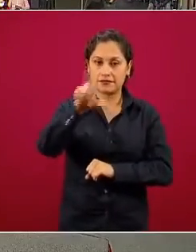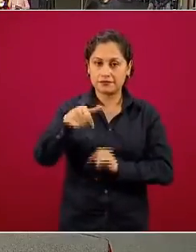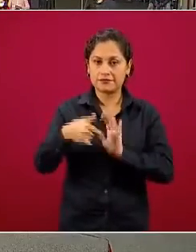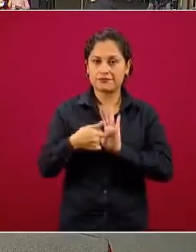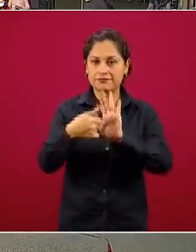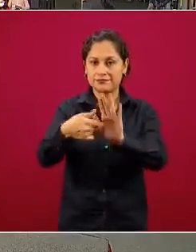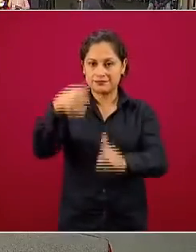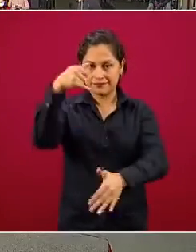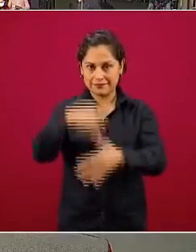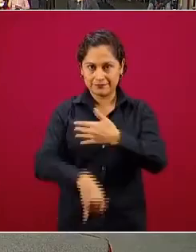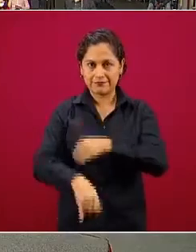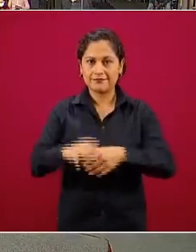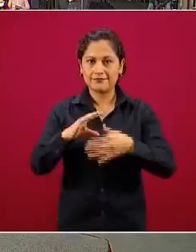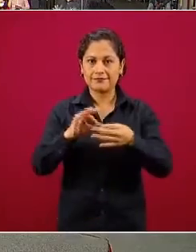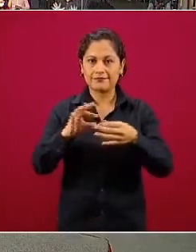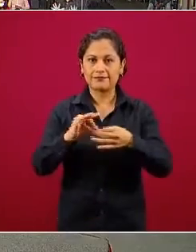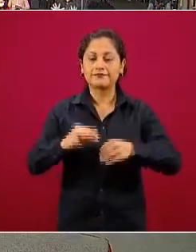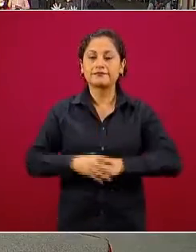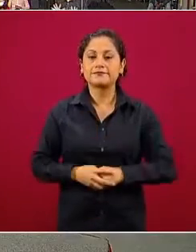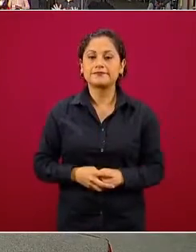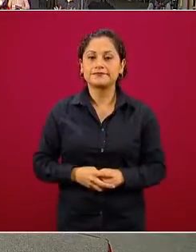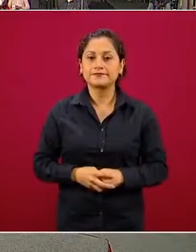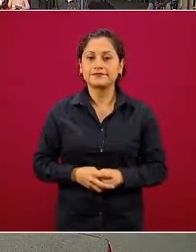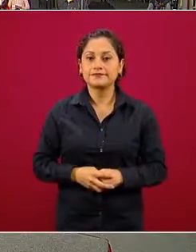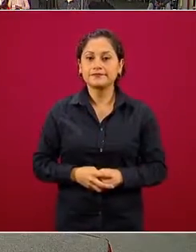usted, por favor. Después usted.